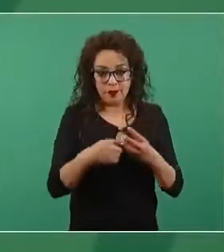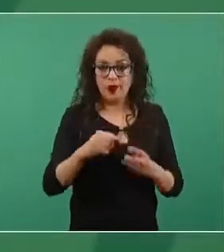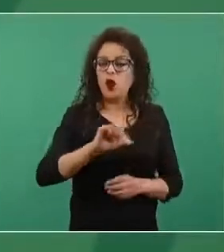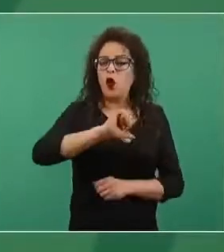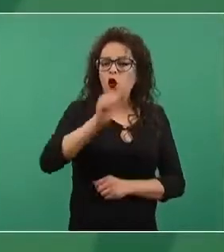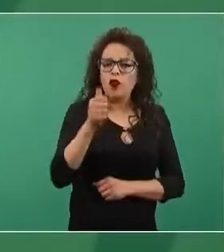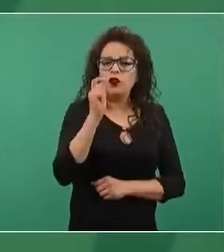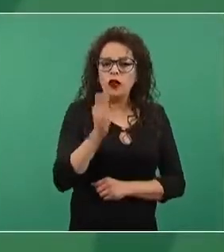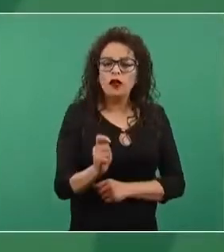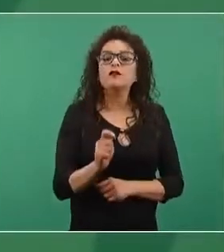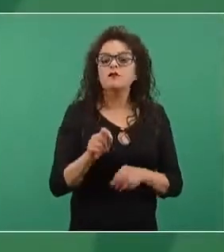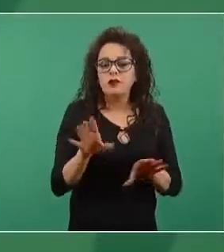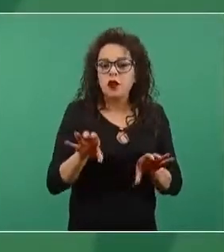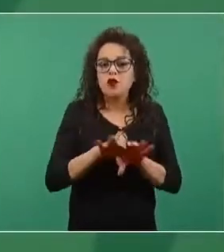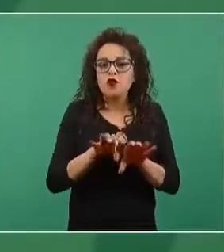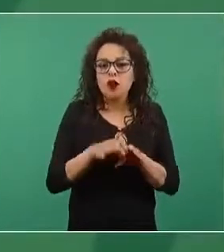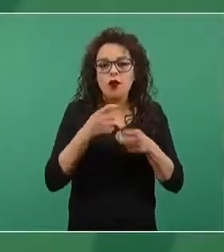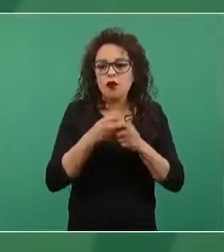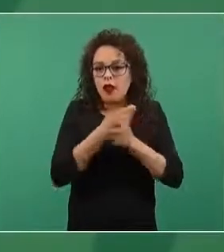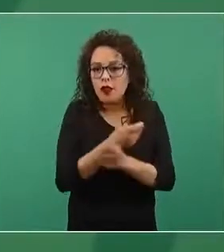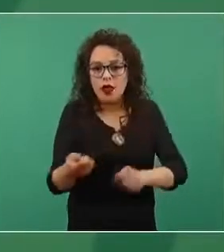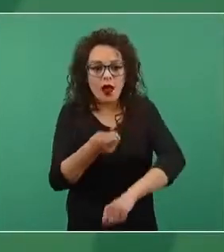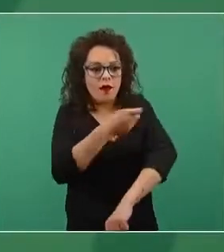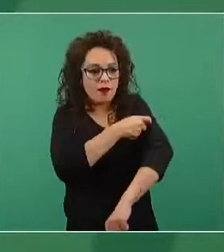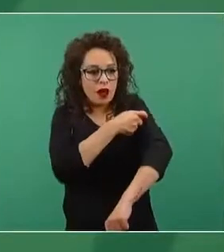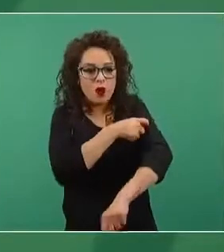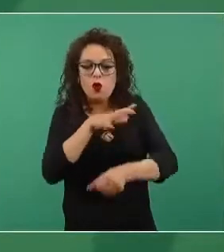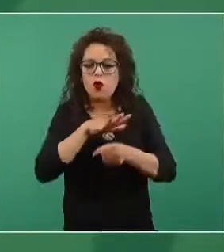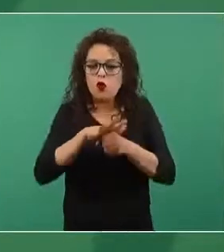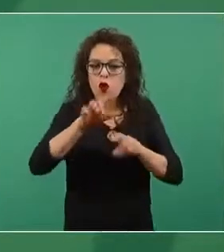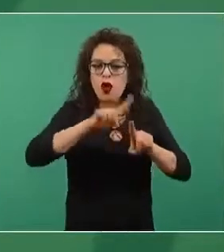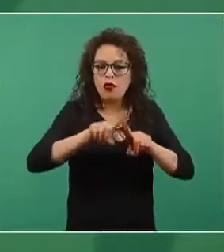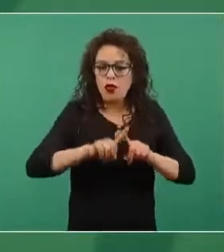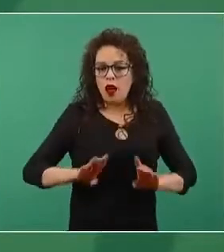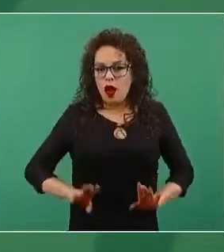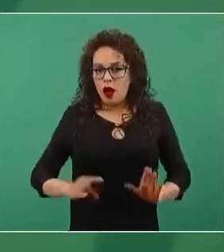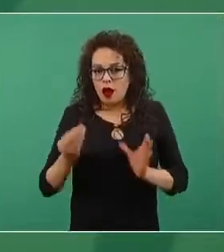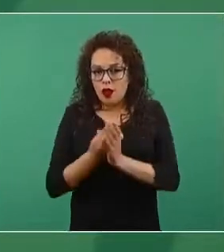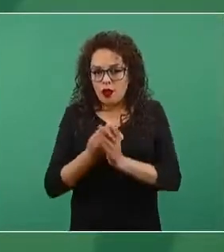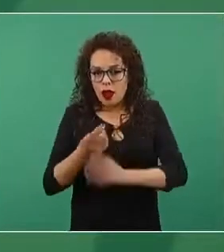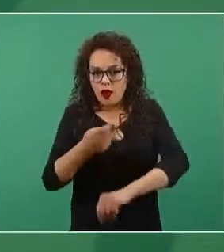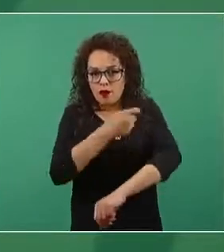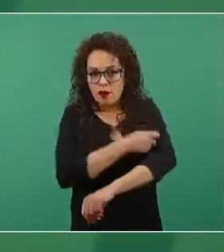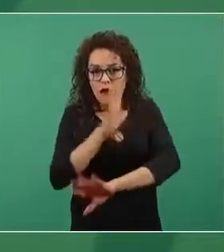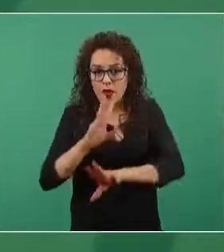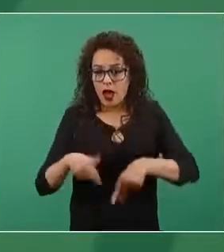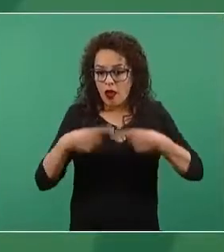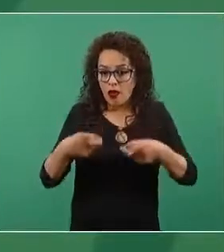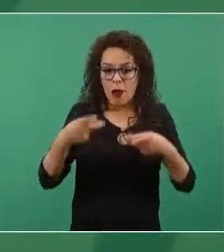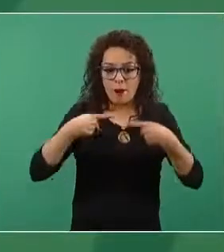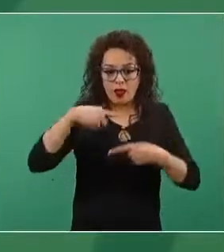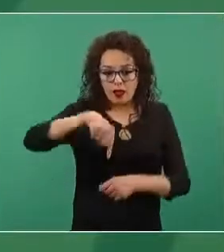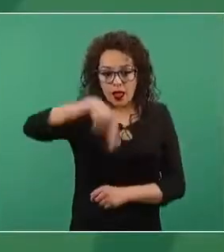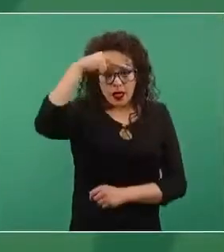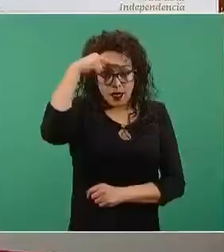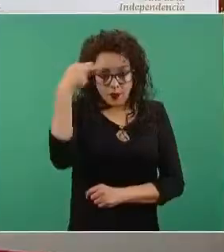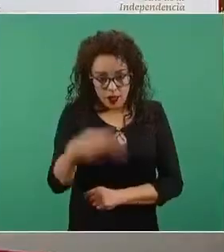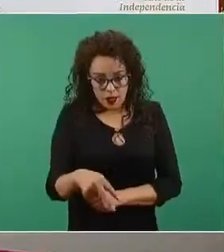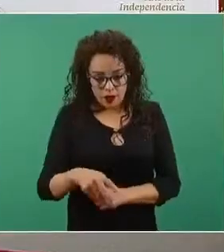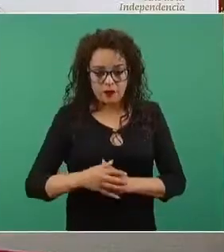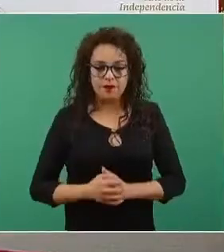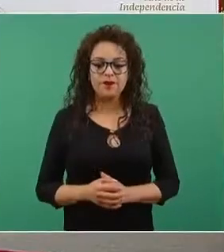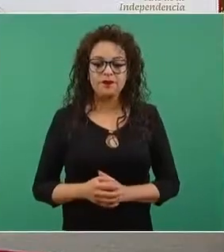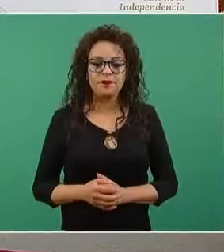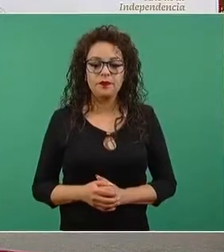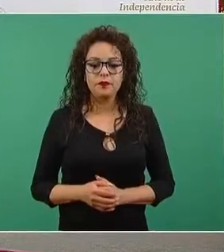la vacuna, cómo se ha venido aplicando y los tipos de vacuna que hemos aplicado en el país. Y el tercer componente, vamos